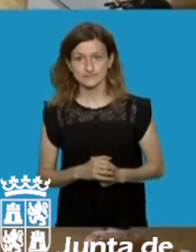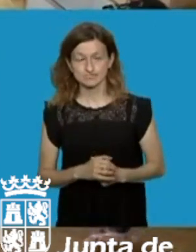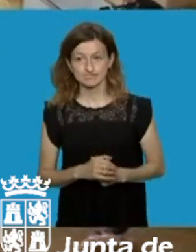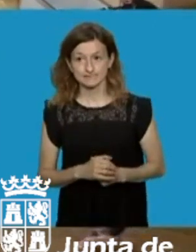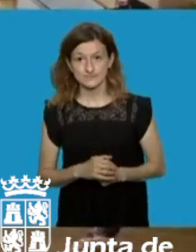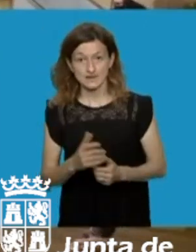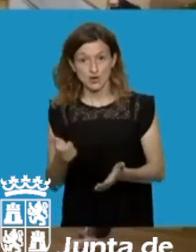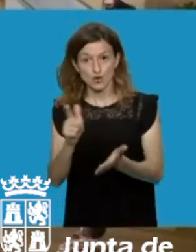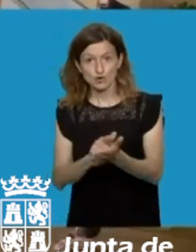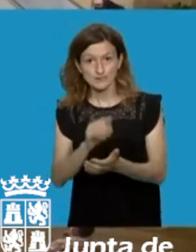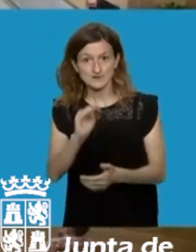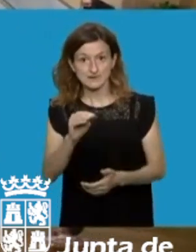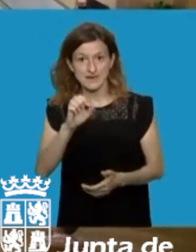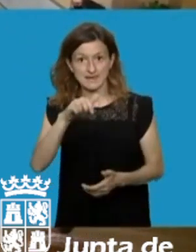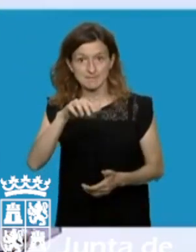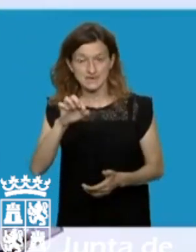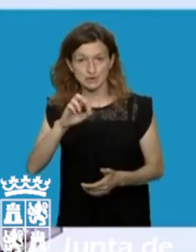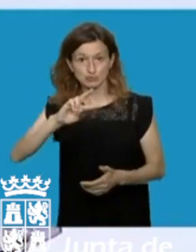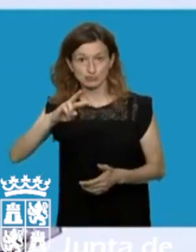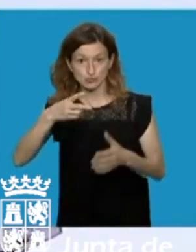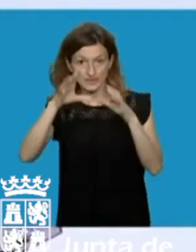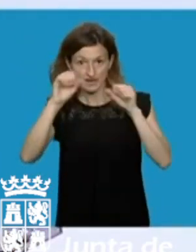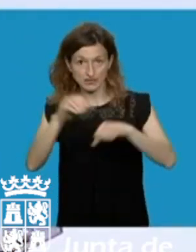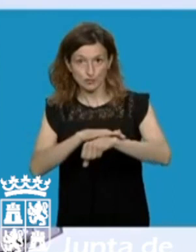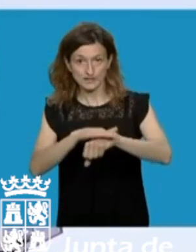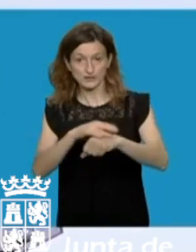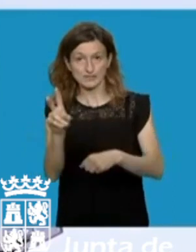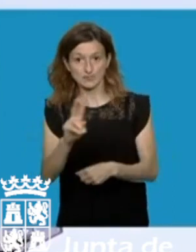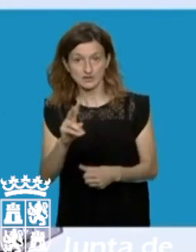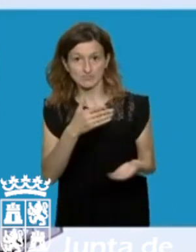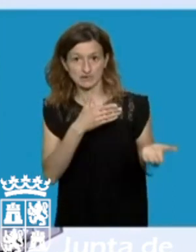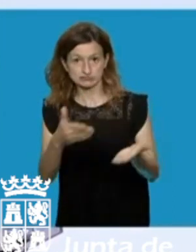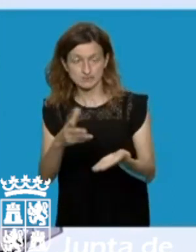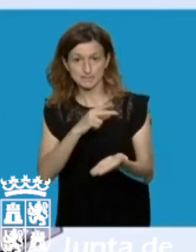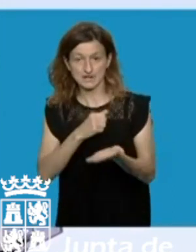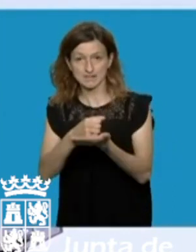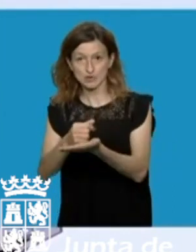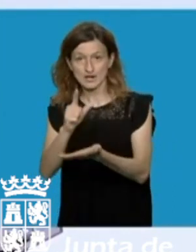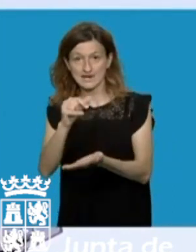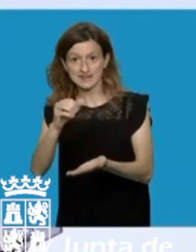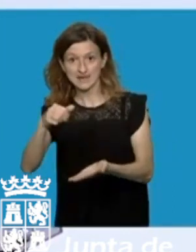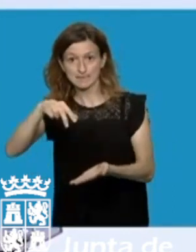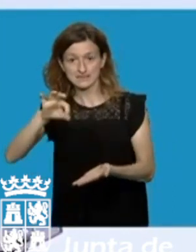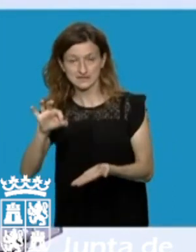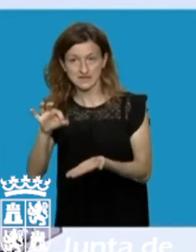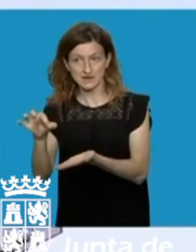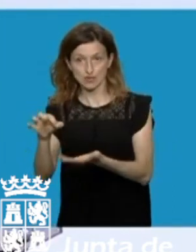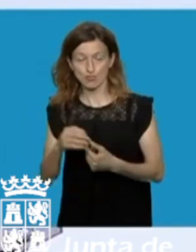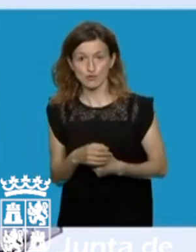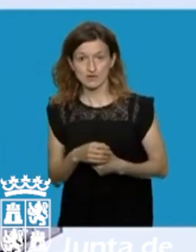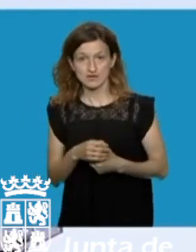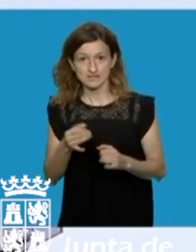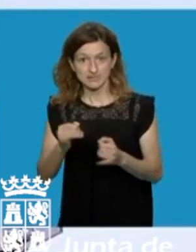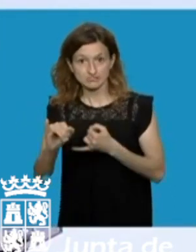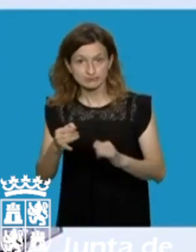Llamamos nuevamente al escenario a Emilio Álvarez, su delegado del Gobierno en Valladolid, para hacer entrega a Lidia Mateo Vázquez, esta virtuosa del